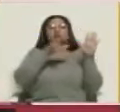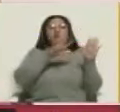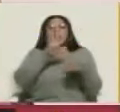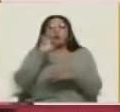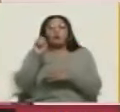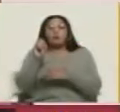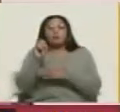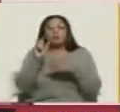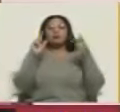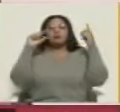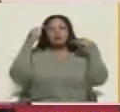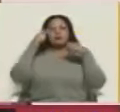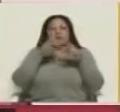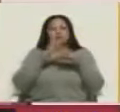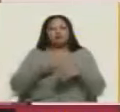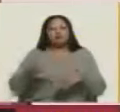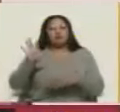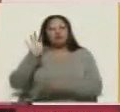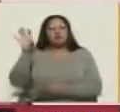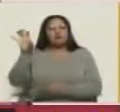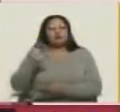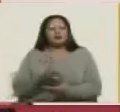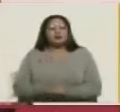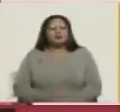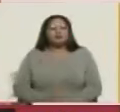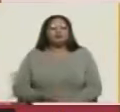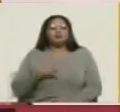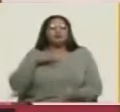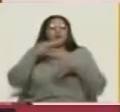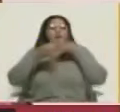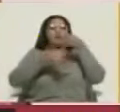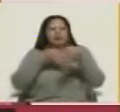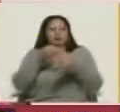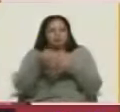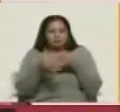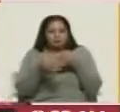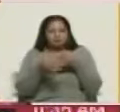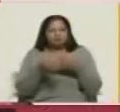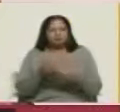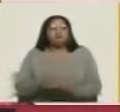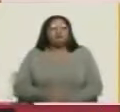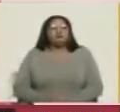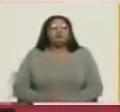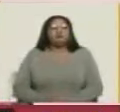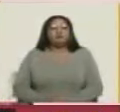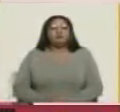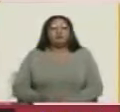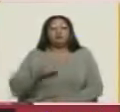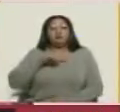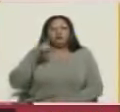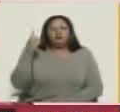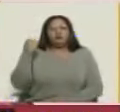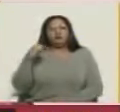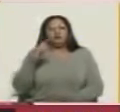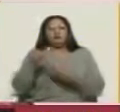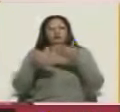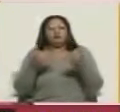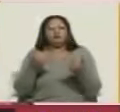15.850 VC de todo el país. Me explico. Nosotros tenemos, según